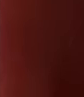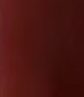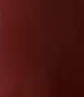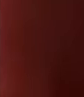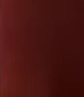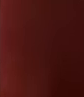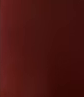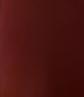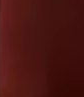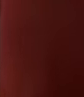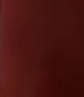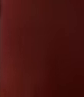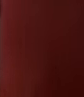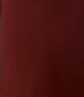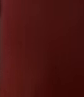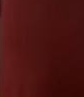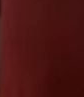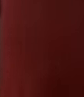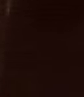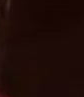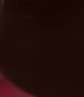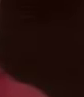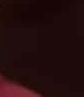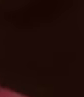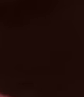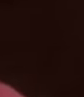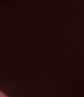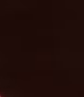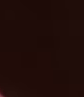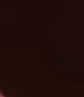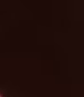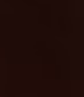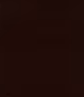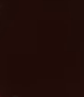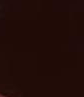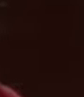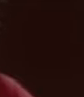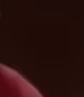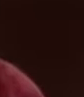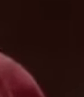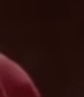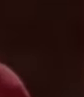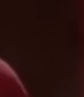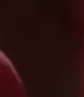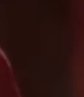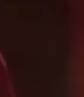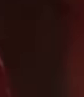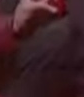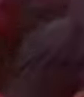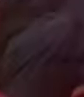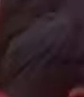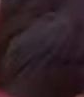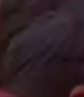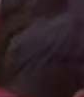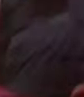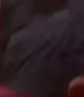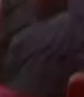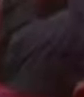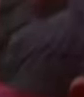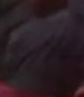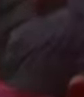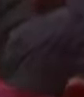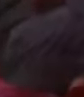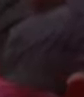de neoliberal, que dice para triunfar solo te has de esforzar. Vete a la mierda ya, puto gurú barato. Menos libros